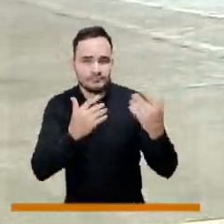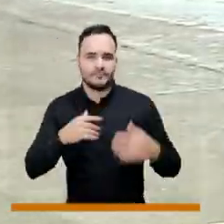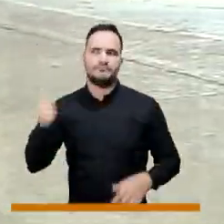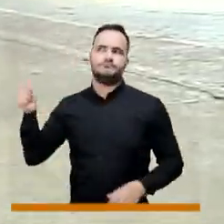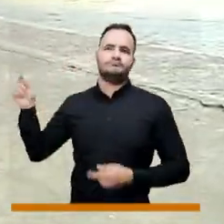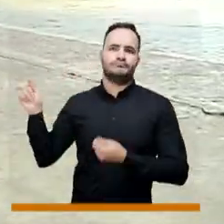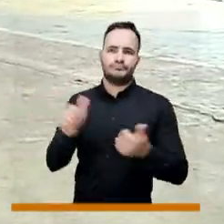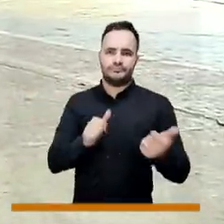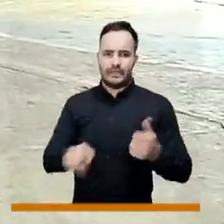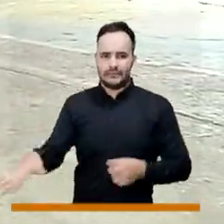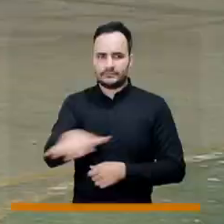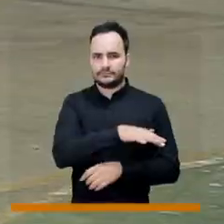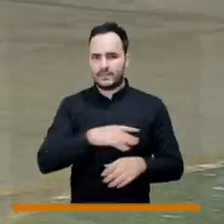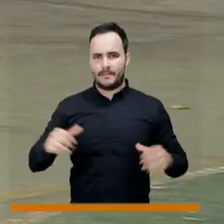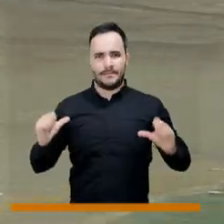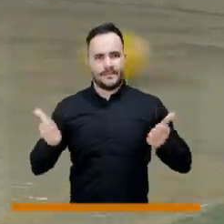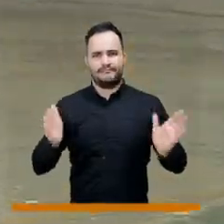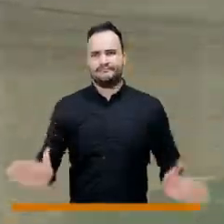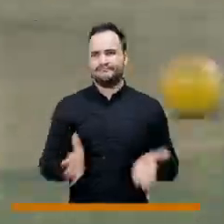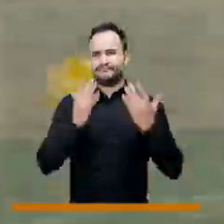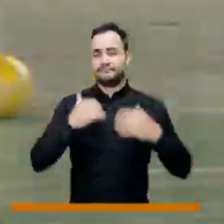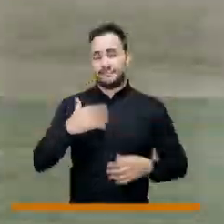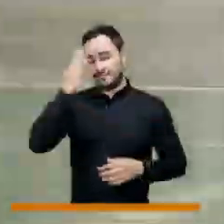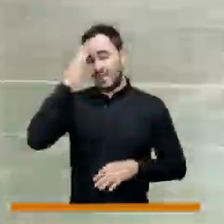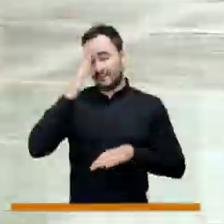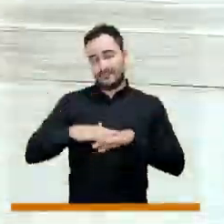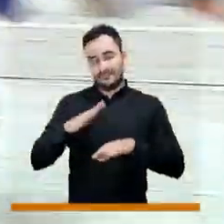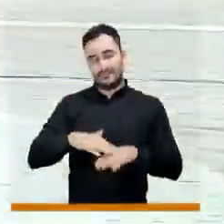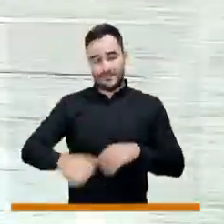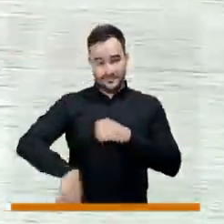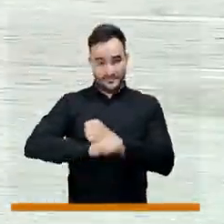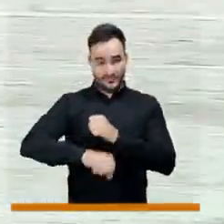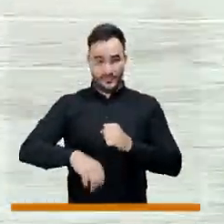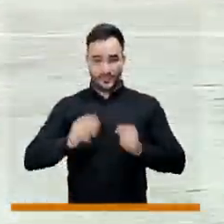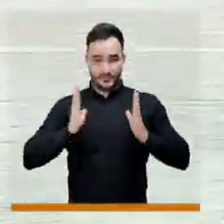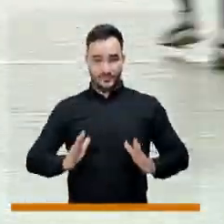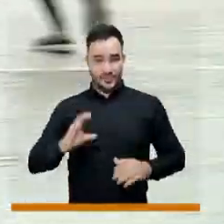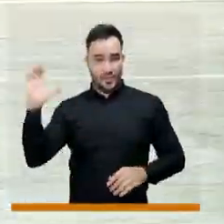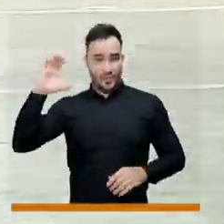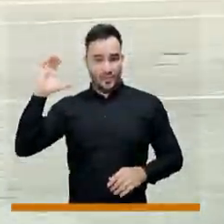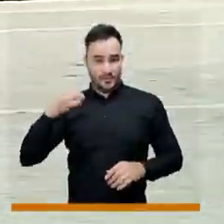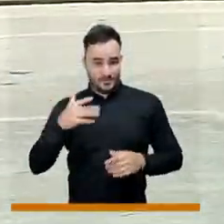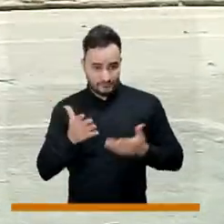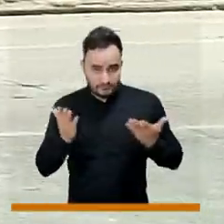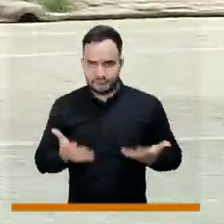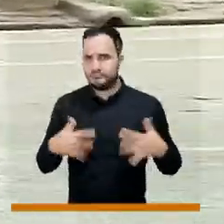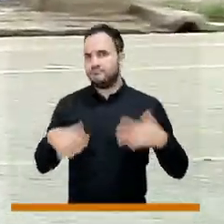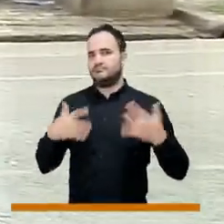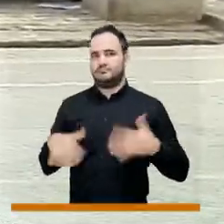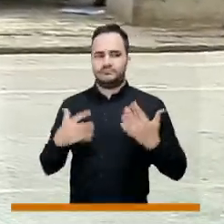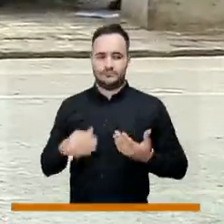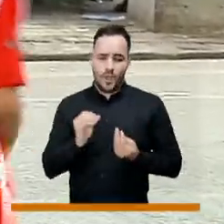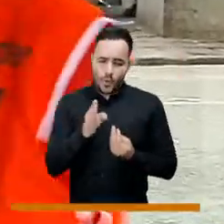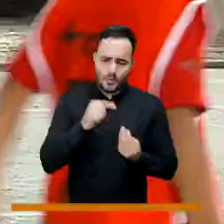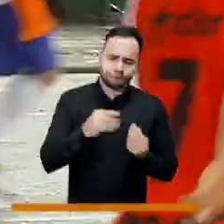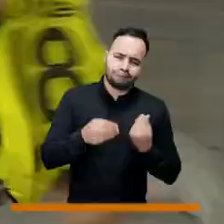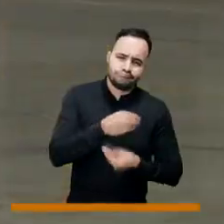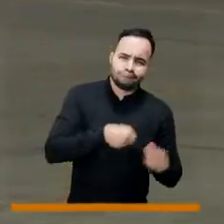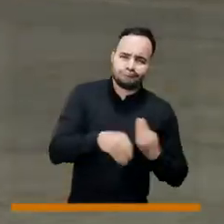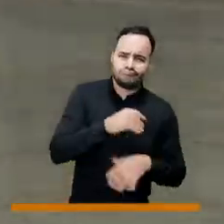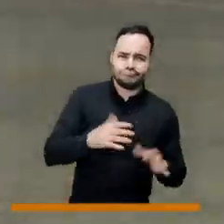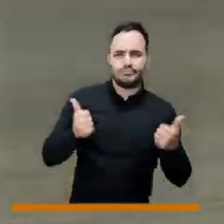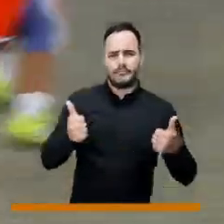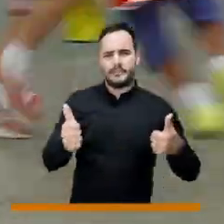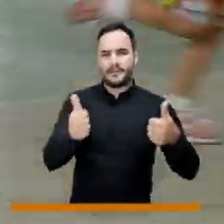estructuras puedan invertir ellos, porque estas ayudas no sirven demasiado. El jugador colombiano tiene que mostrar el talento, no solamente para que los